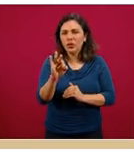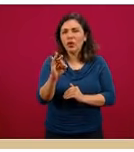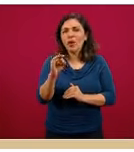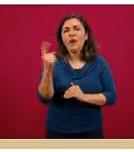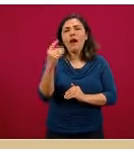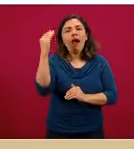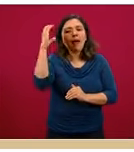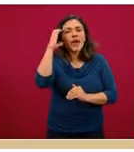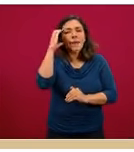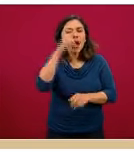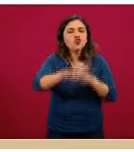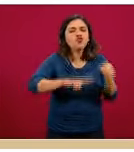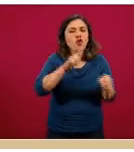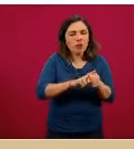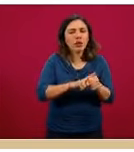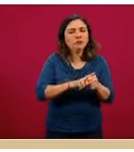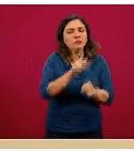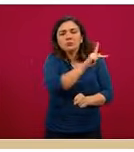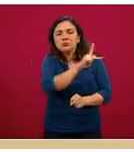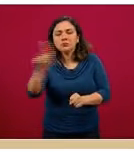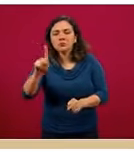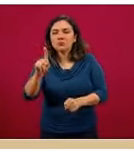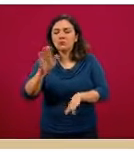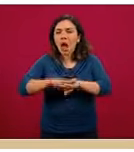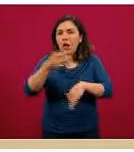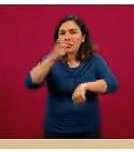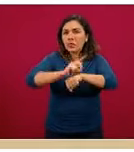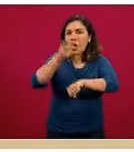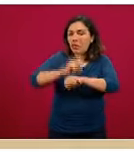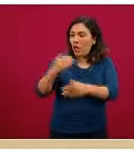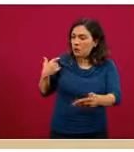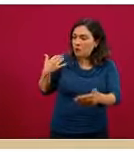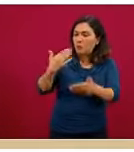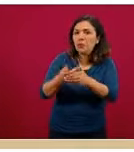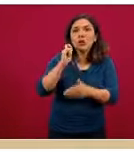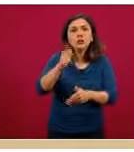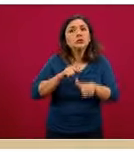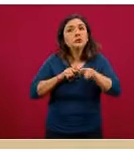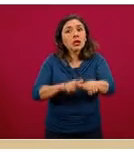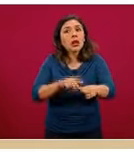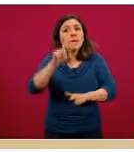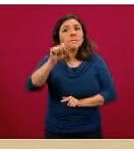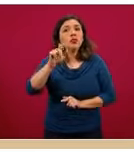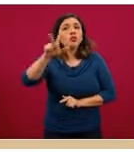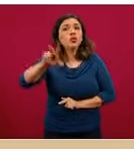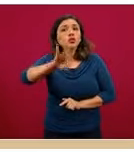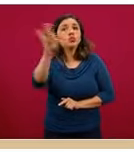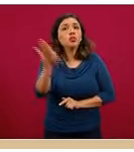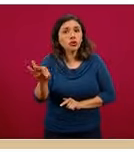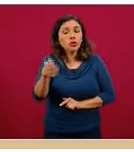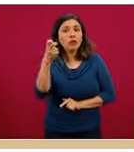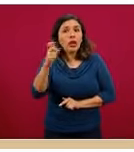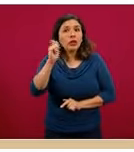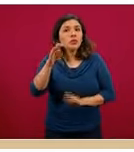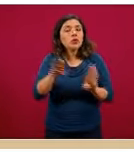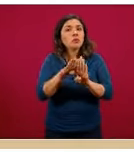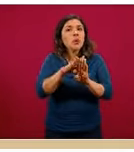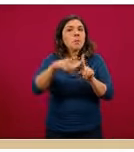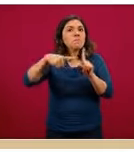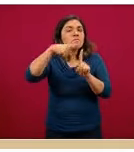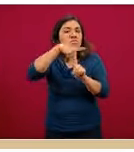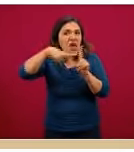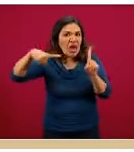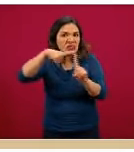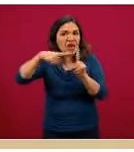camas generales y prácticamente en los últimos días se ha mantenido ya en este 28%, que es una media